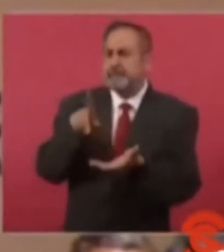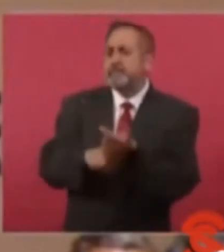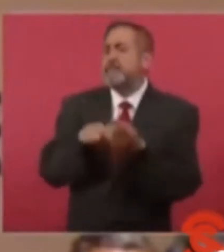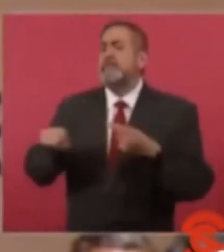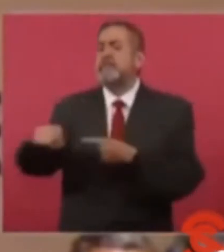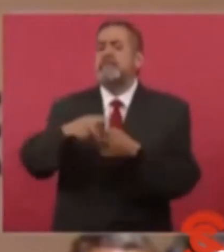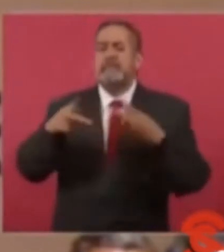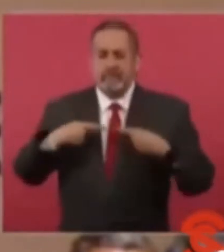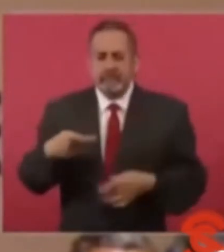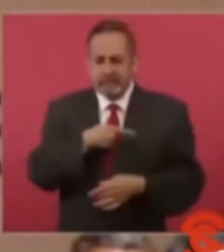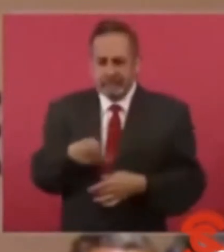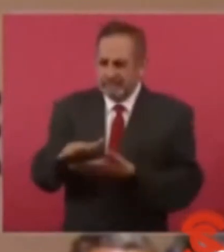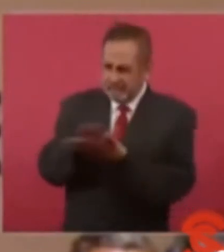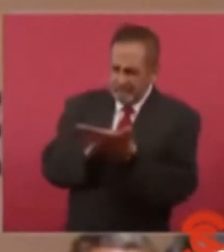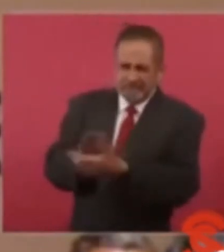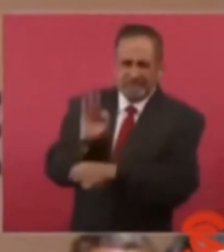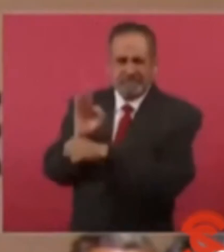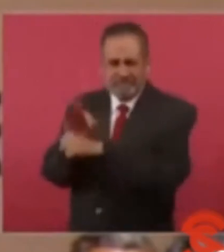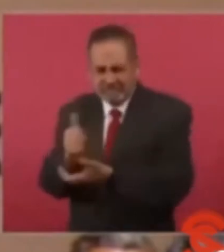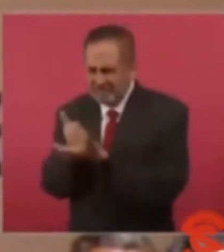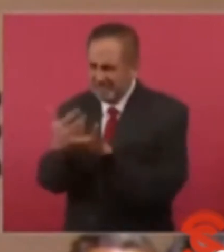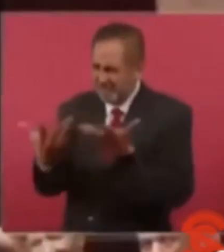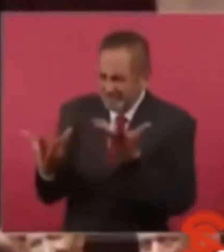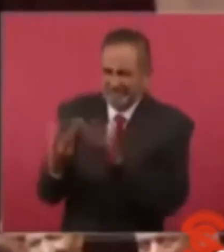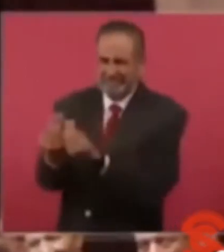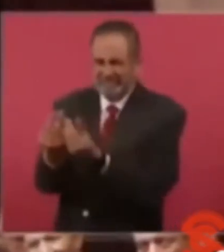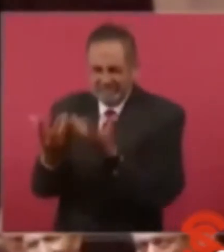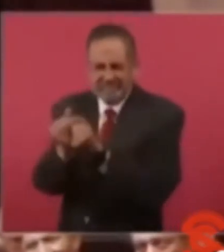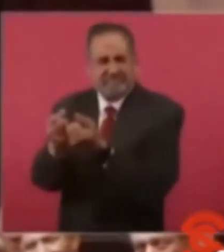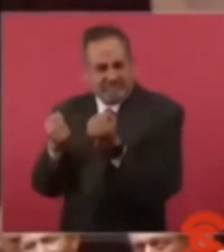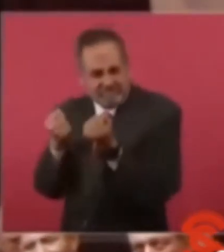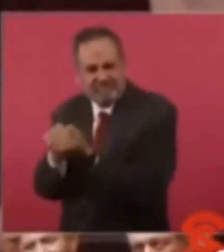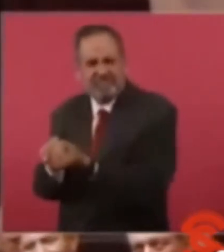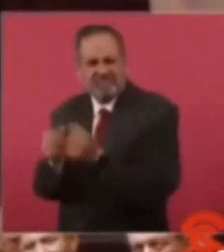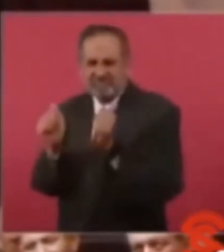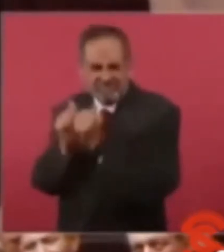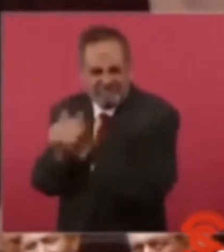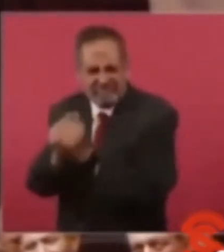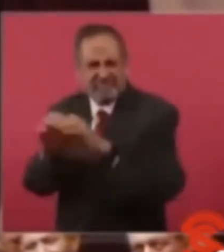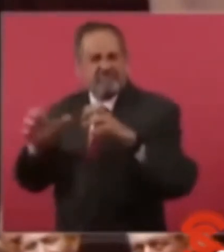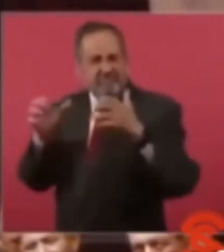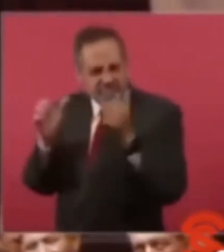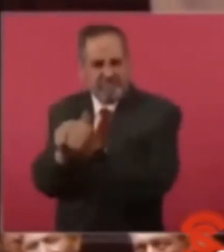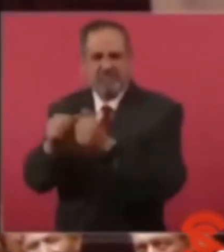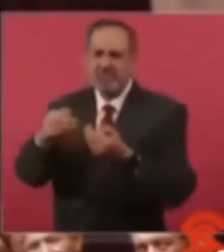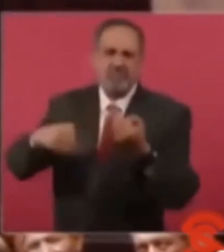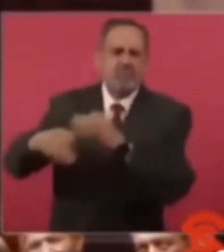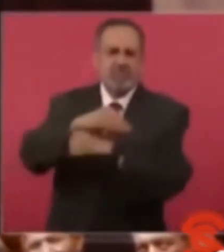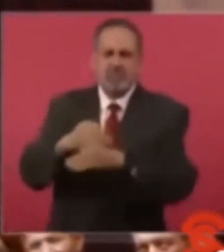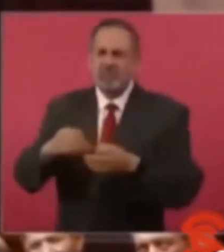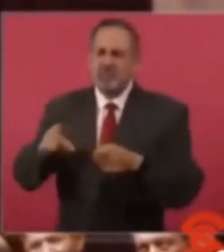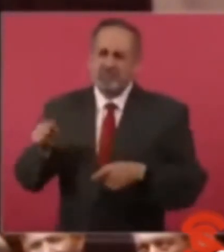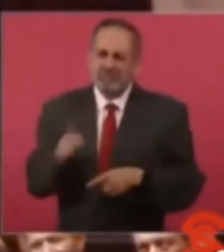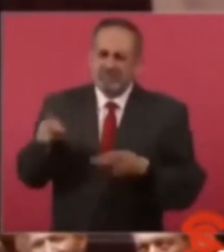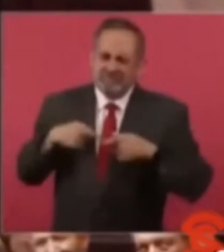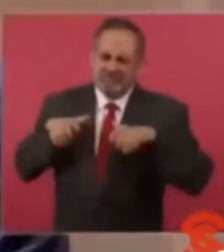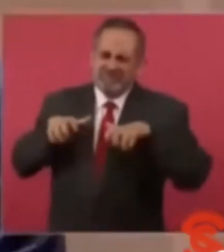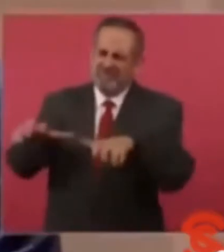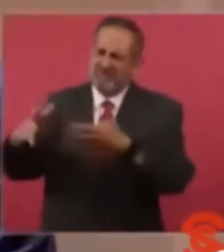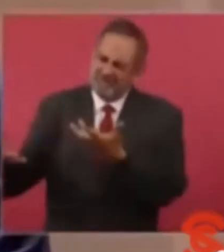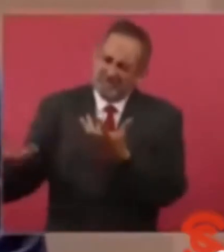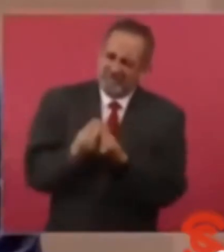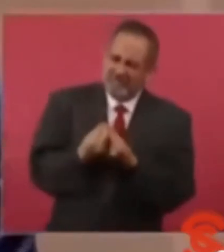abajo, aliarse siempre y sostenerse, respaldarse con el